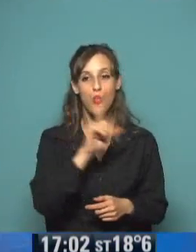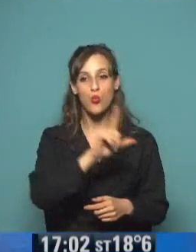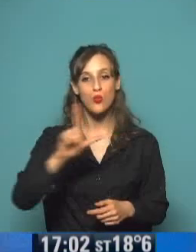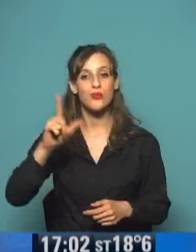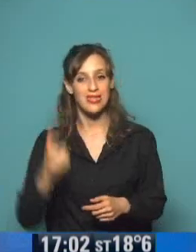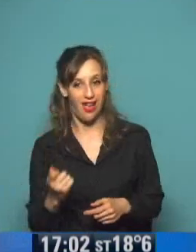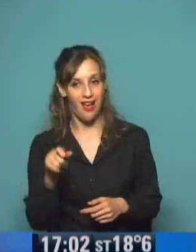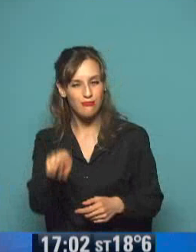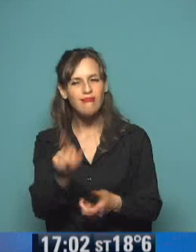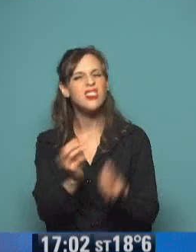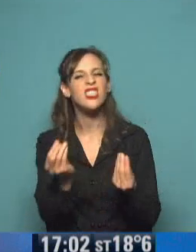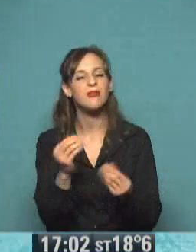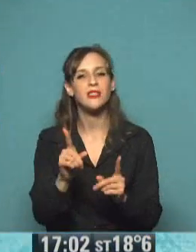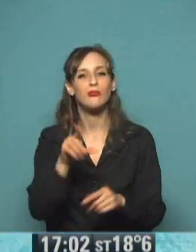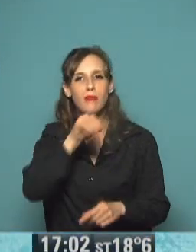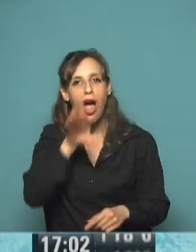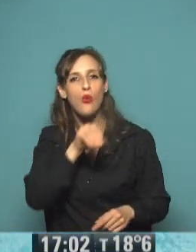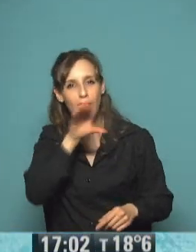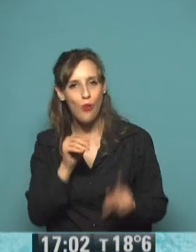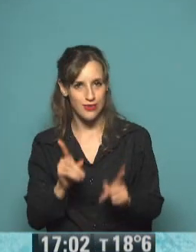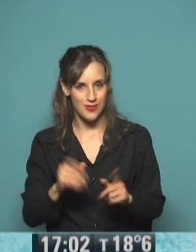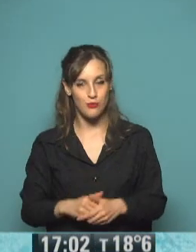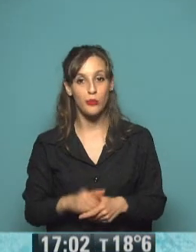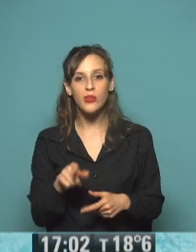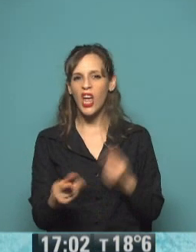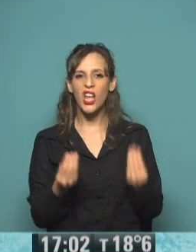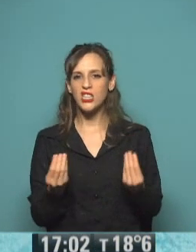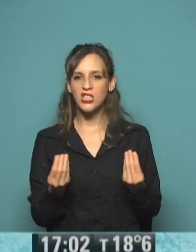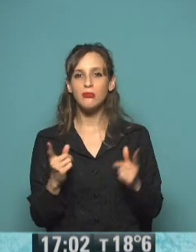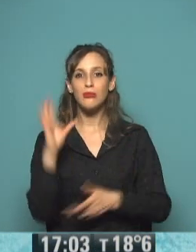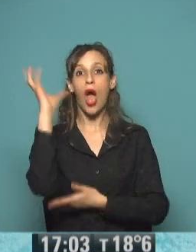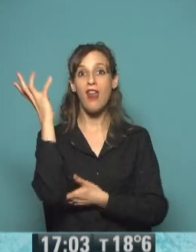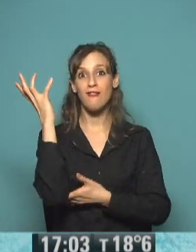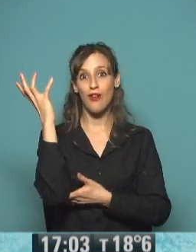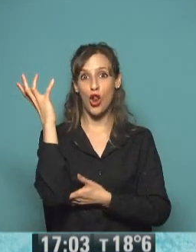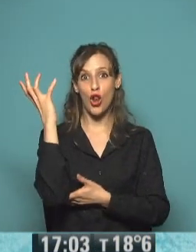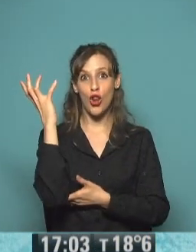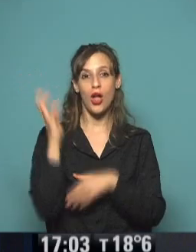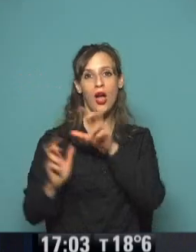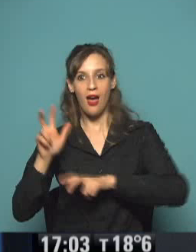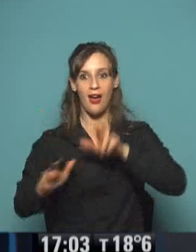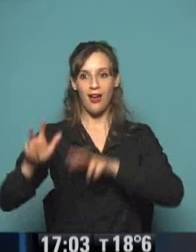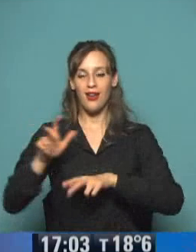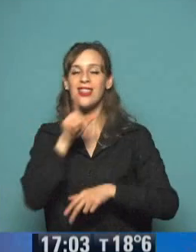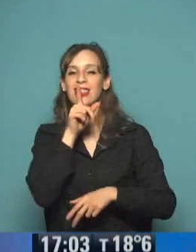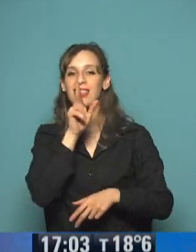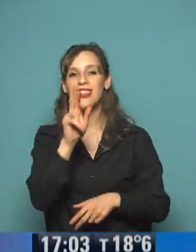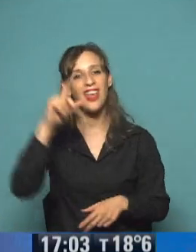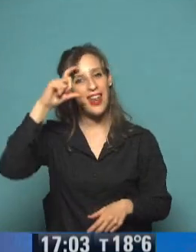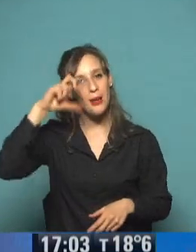los árboles. Muy bien, lo podemos sacar de ahí, ¿no es cierto? Claro, lo podemos sacar de la descripción. Y trepa a los árboles.